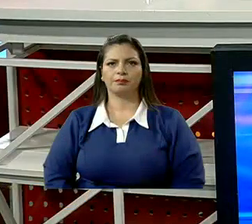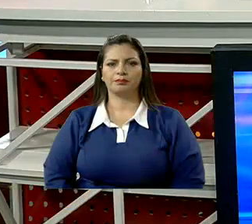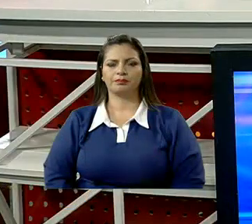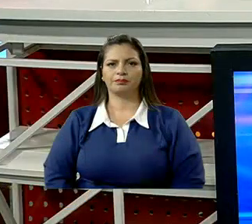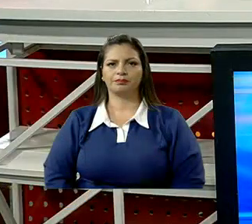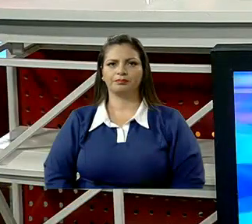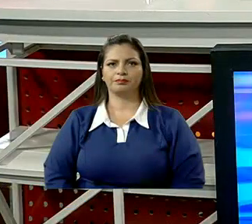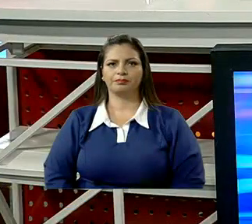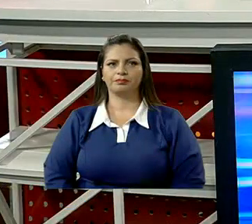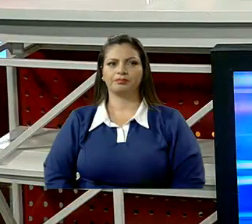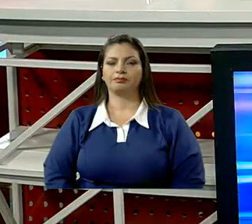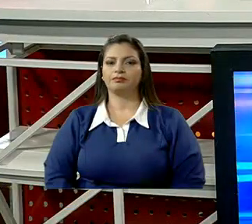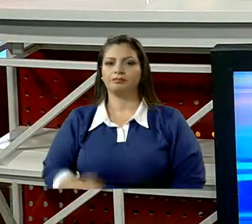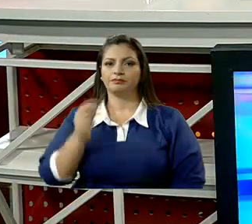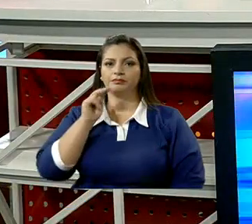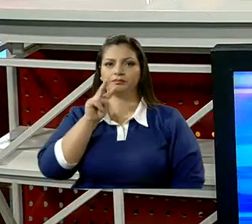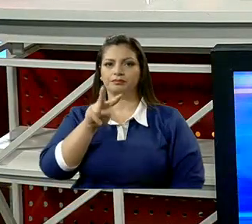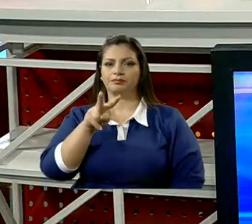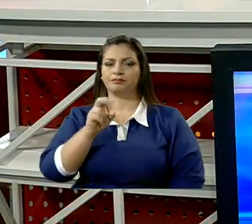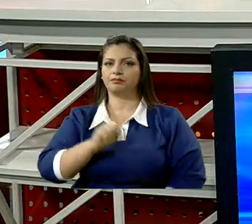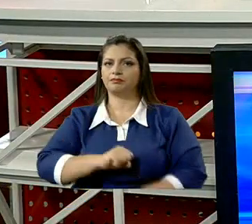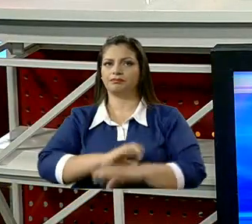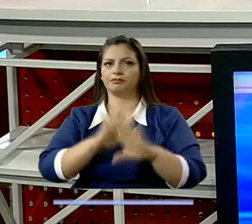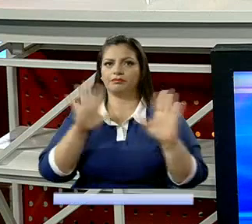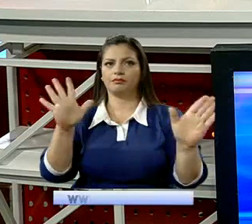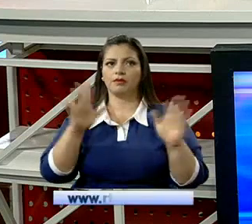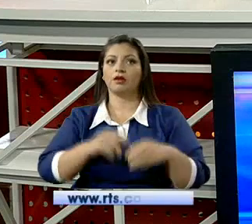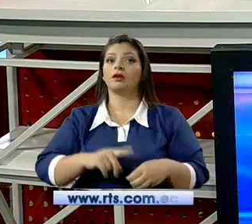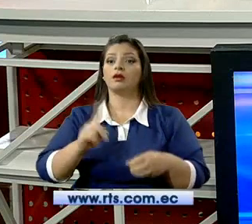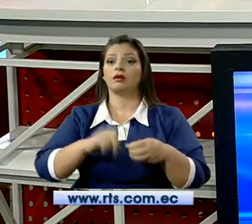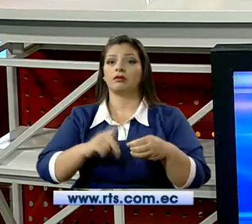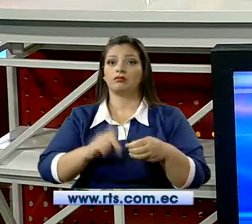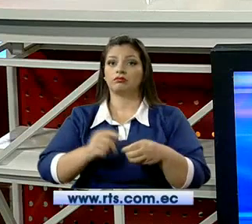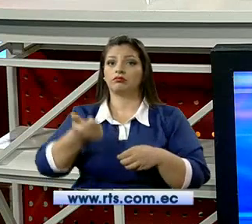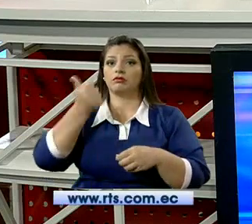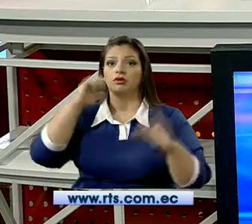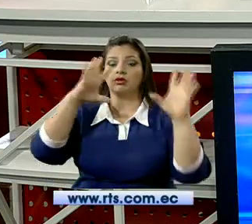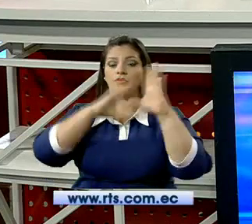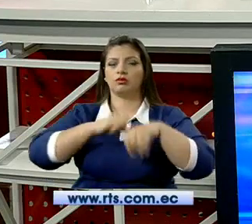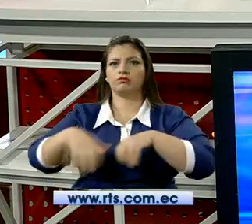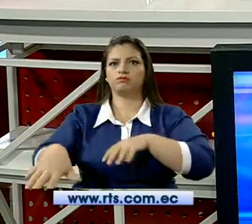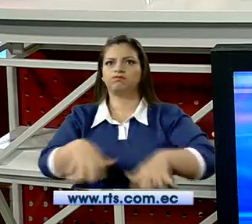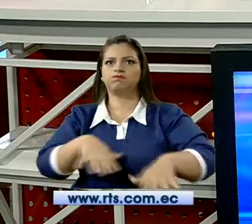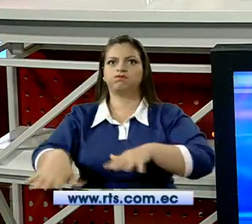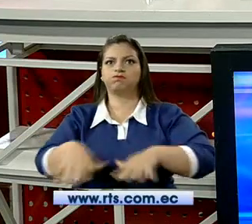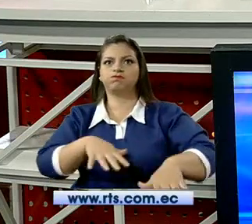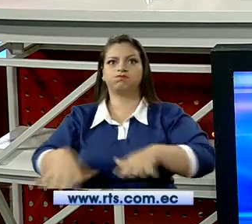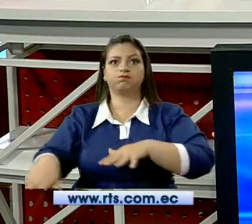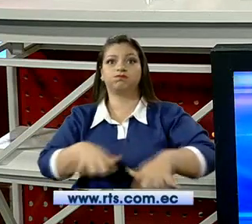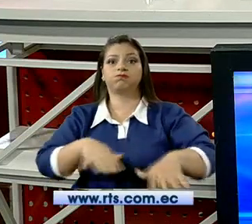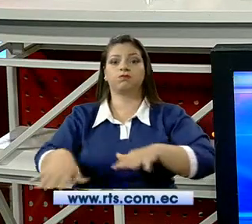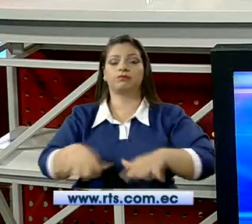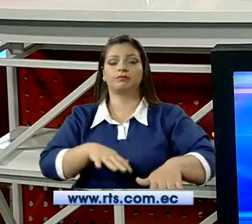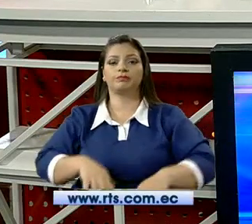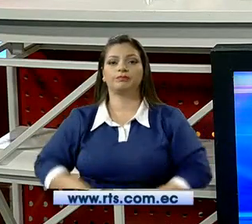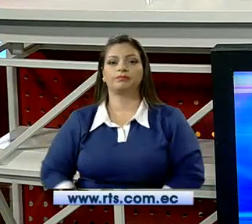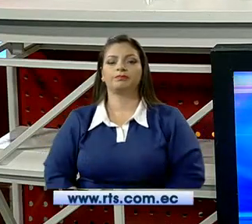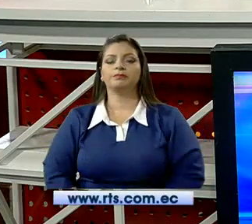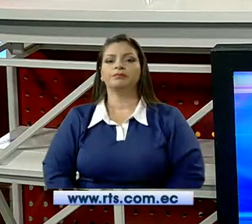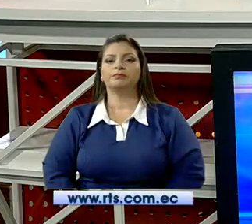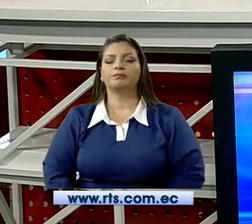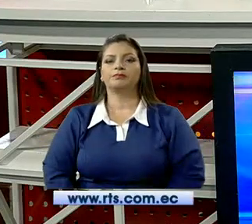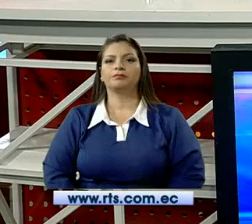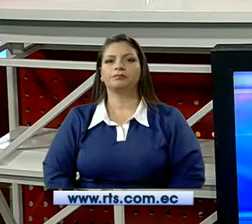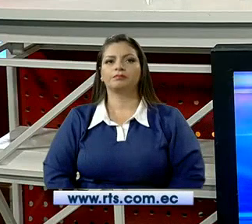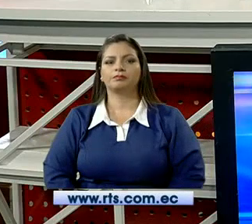Bueno, ahí pueden ustedes observar el movimiento, ¿viste, Alumno? Bastante fuerte. Bastante fuerte, se ha sentido, sí, ha sido bastante fuerte.